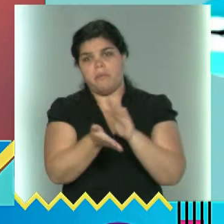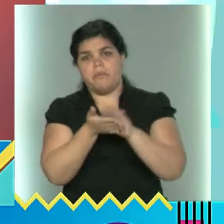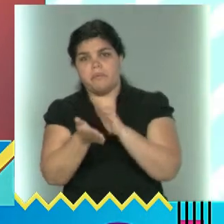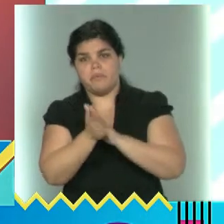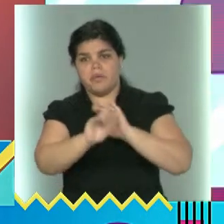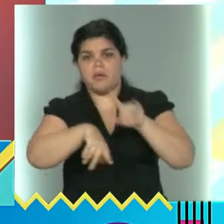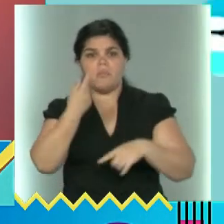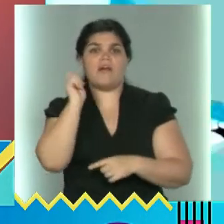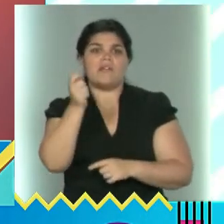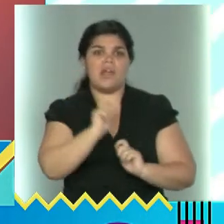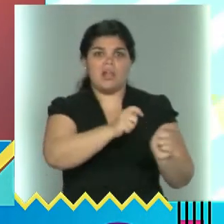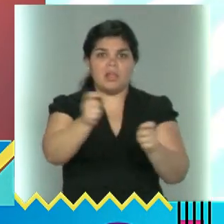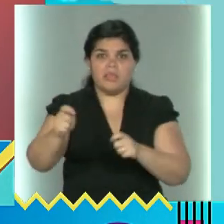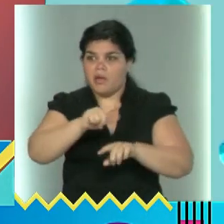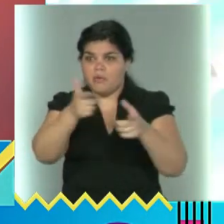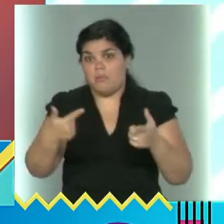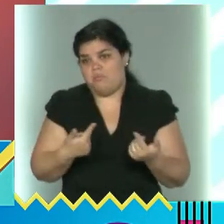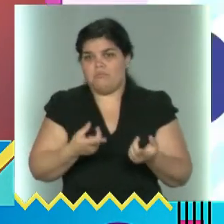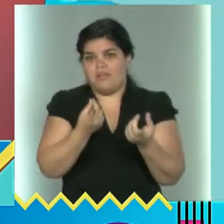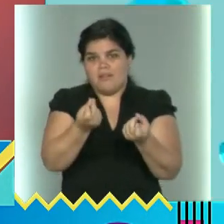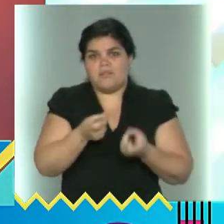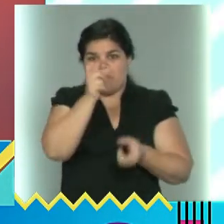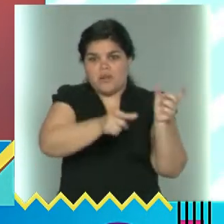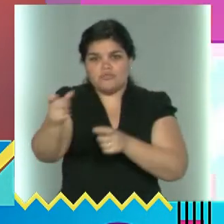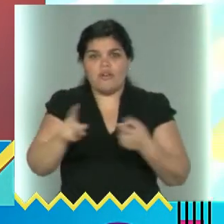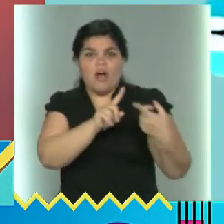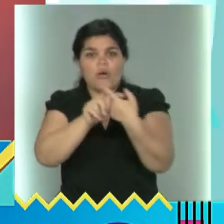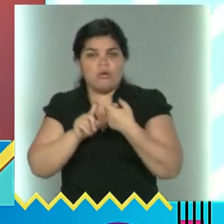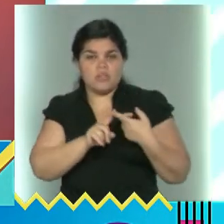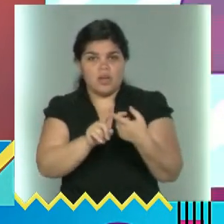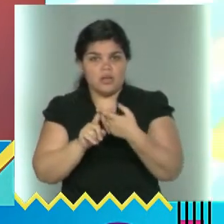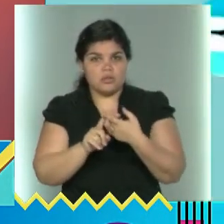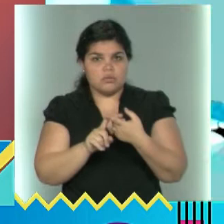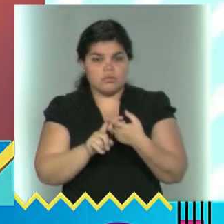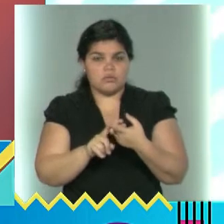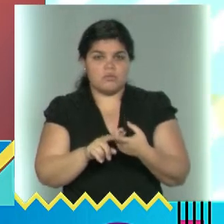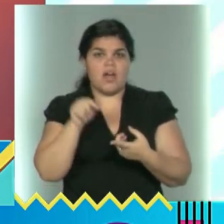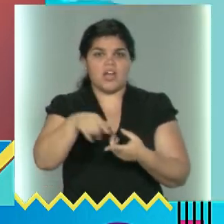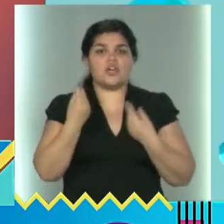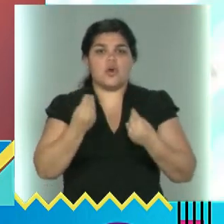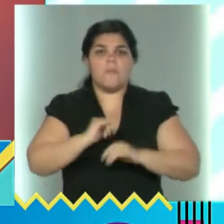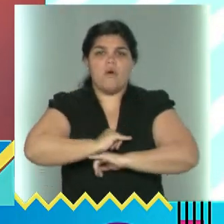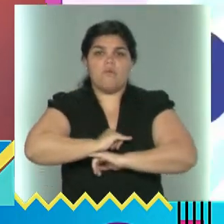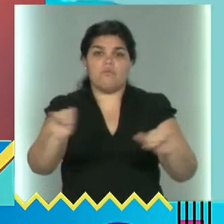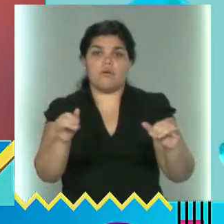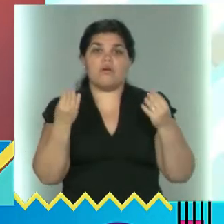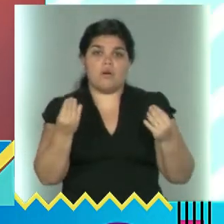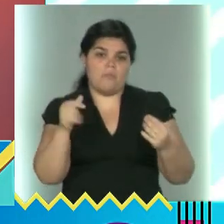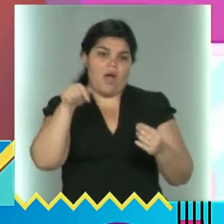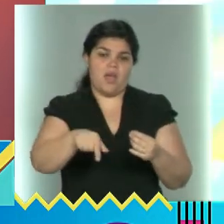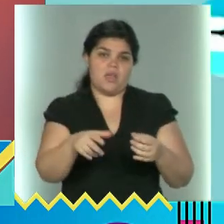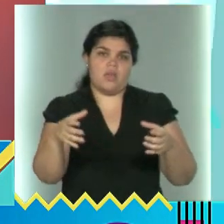bueno, ahora necesito gente. Así que lo que más uno tiene alcance para difundir algo en las redes sociales.